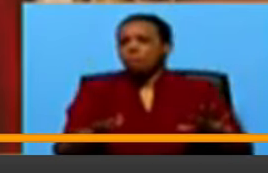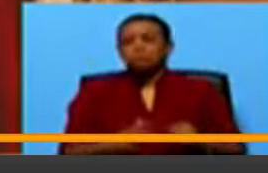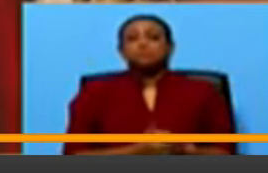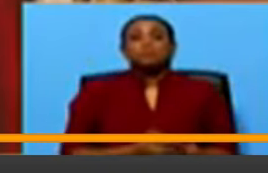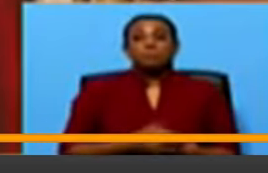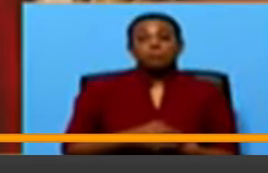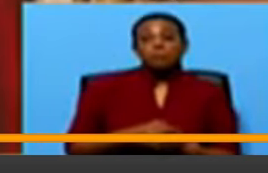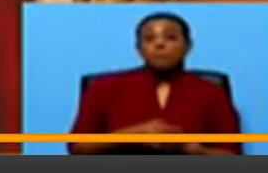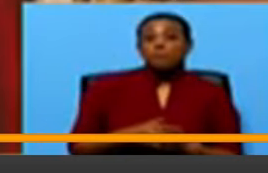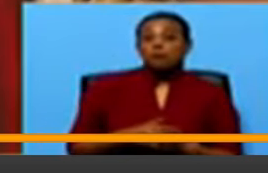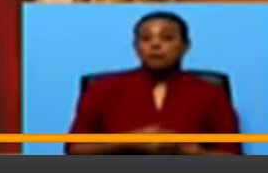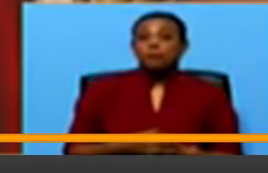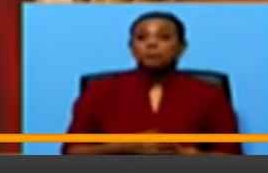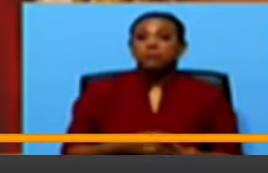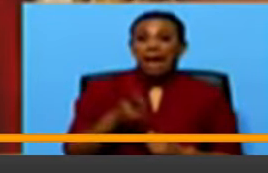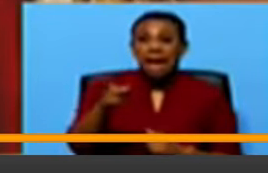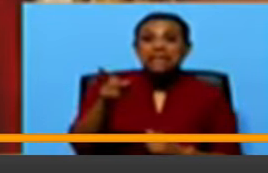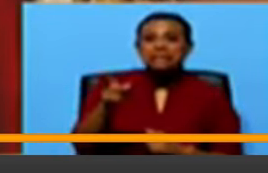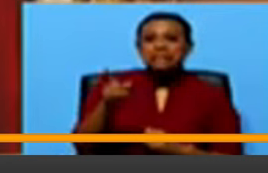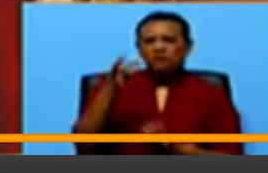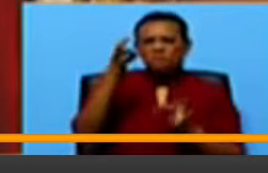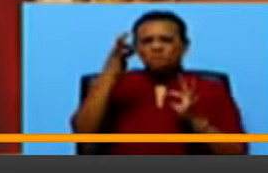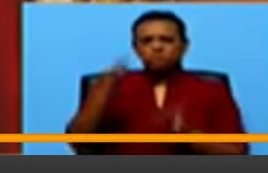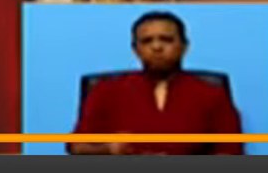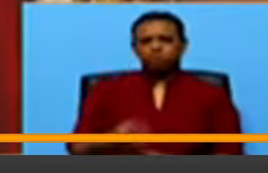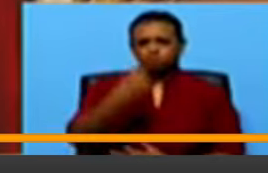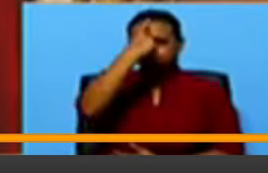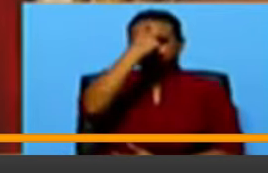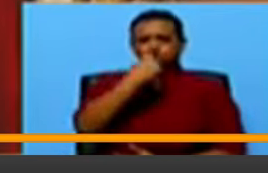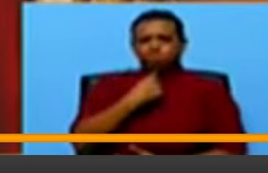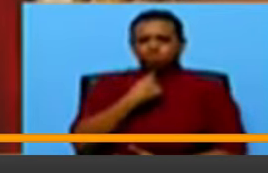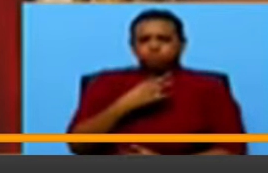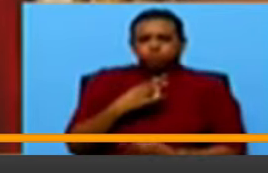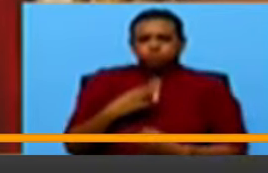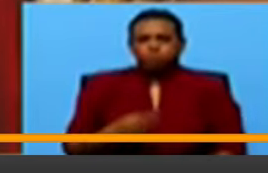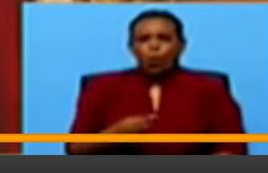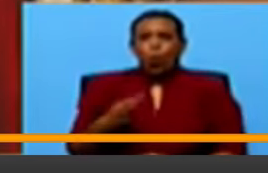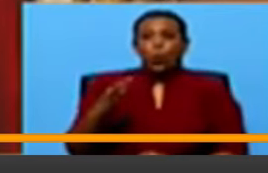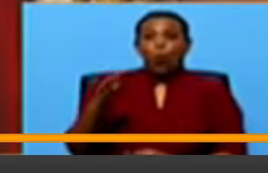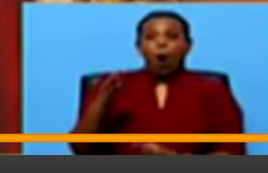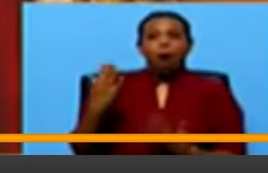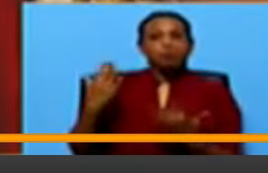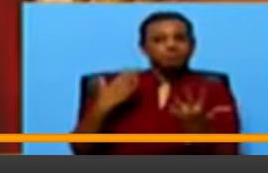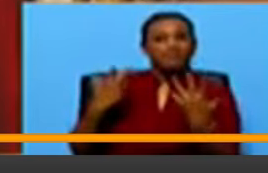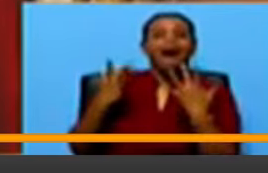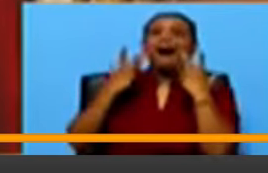Y ese carácter, además, es distintivo,